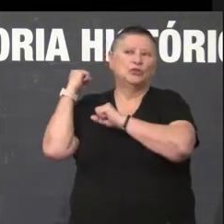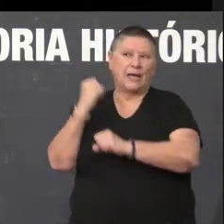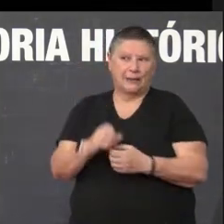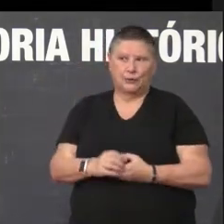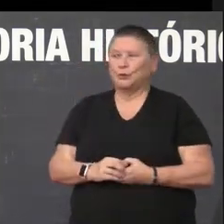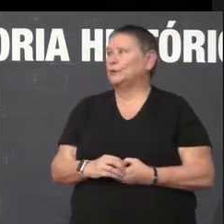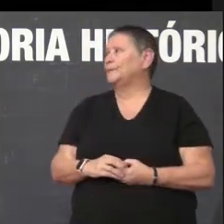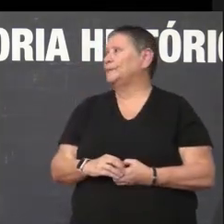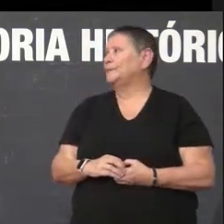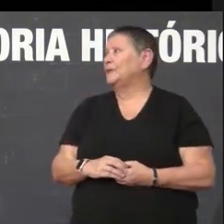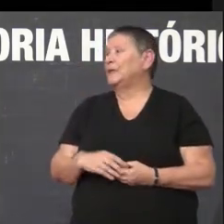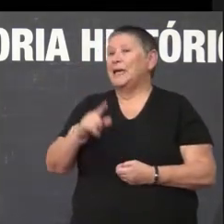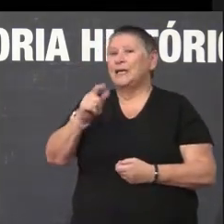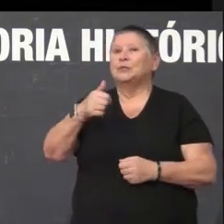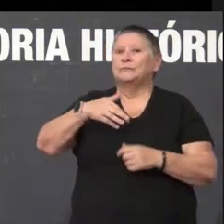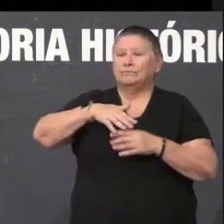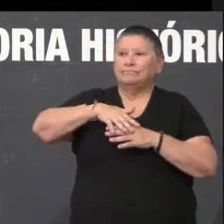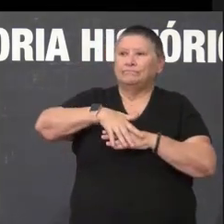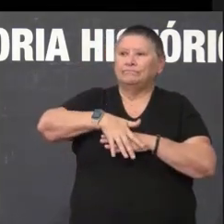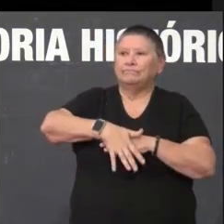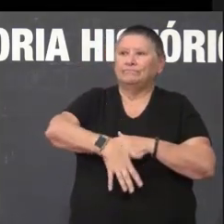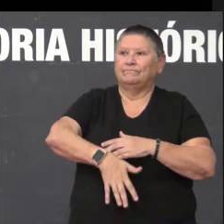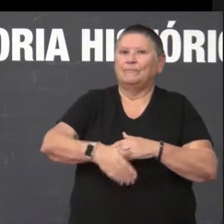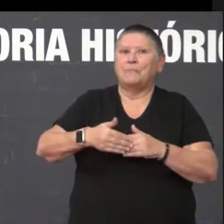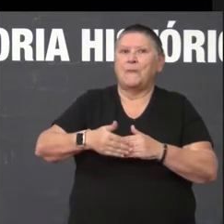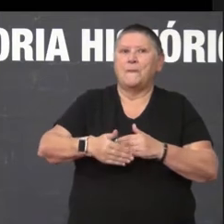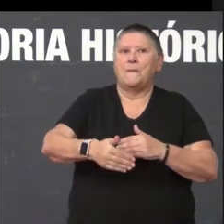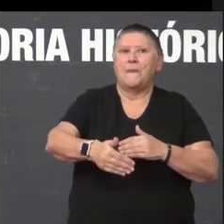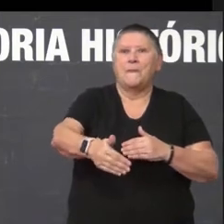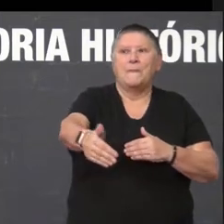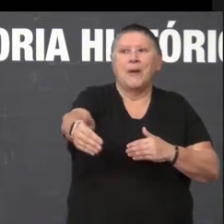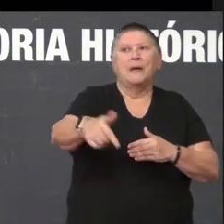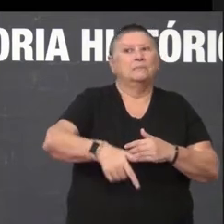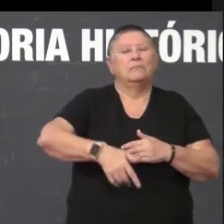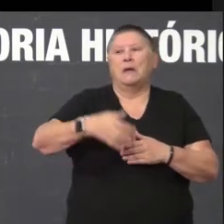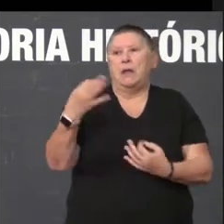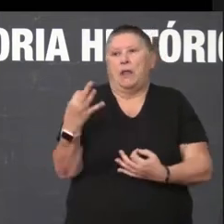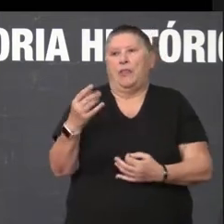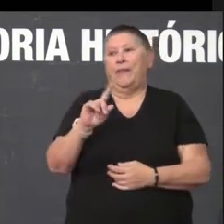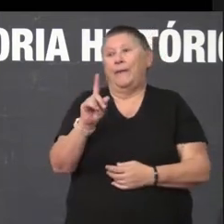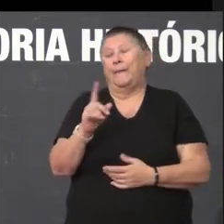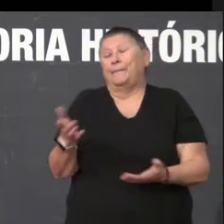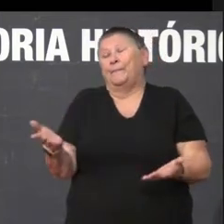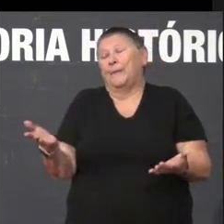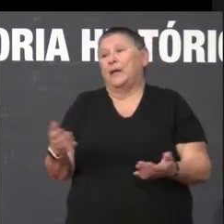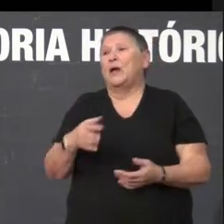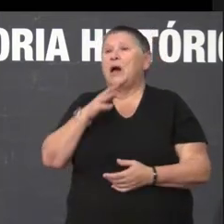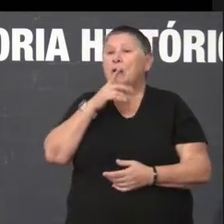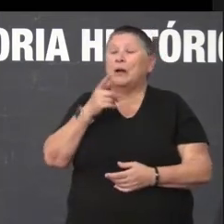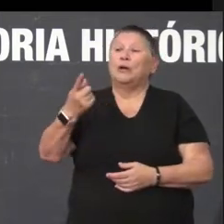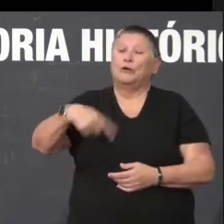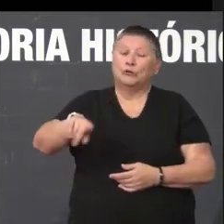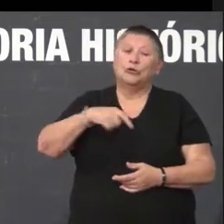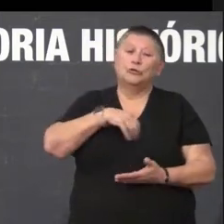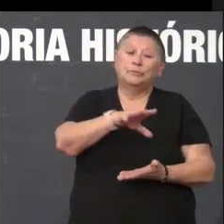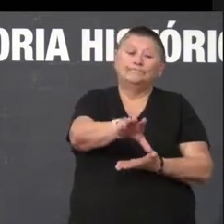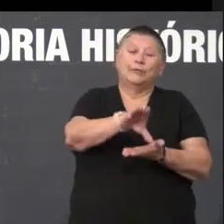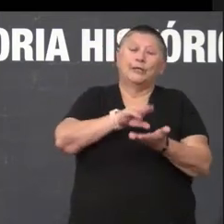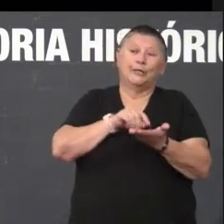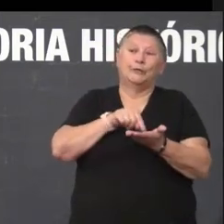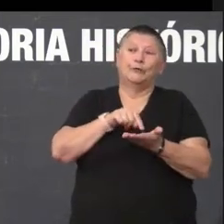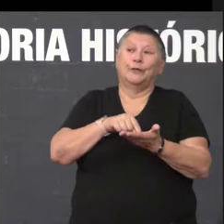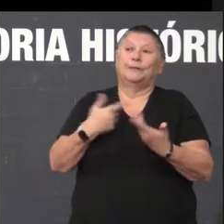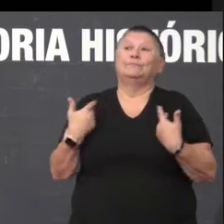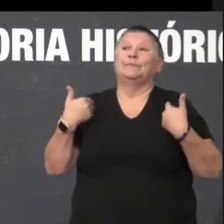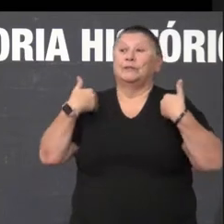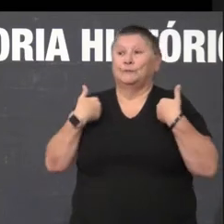eso penetrou máis alá de onde debía, e que temos que tamén recoller a nosa responsabilidade no